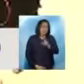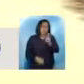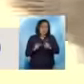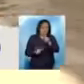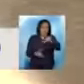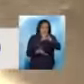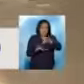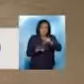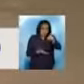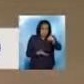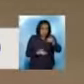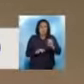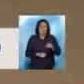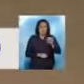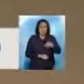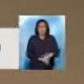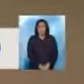plaza ahorita?